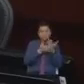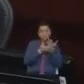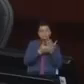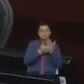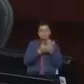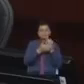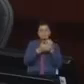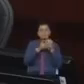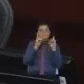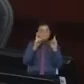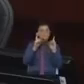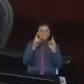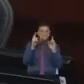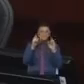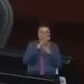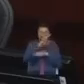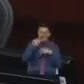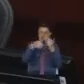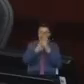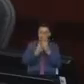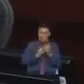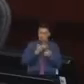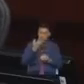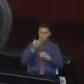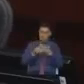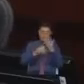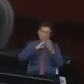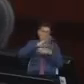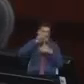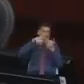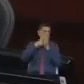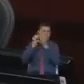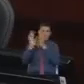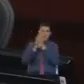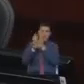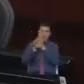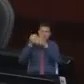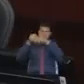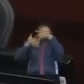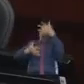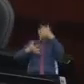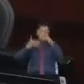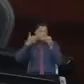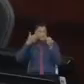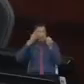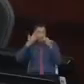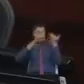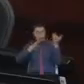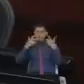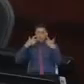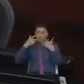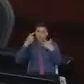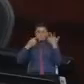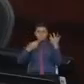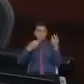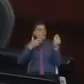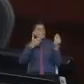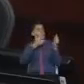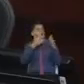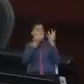trata lo que confesaron con lujo de detalles, que era el crimen atroz. Un